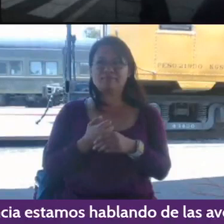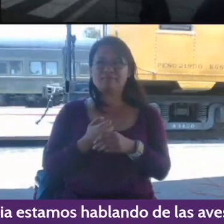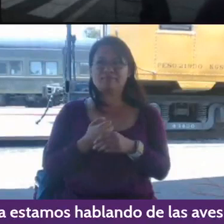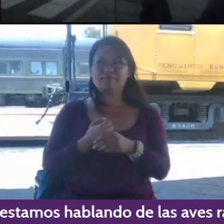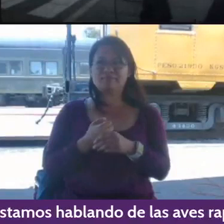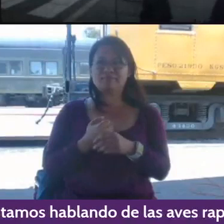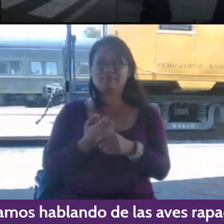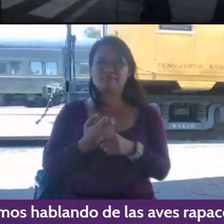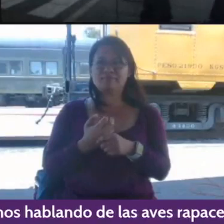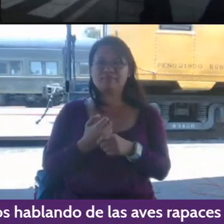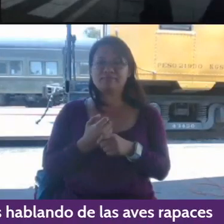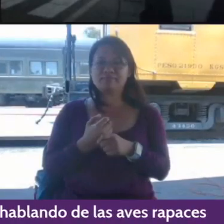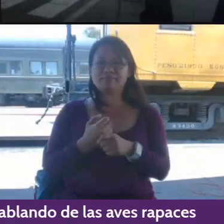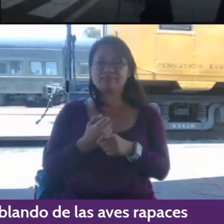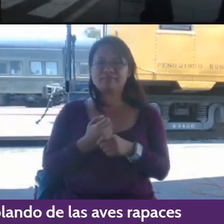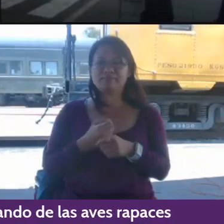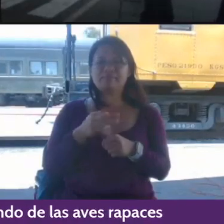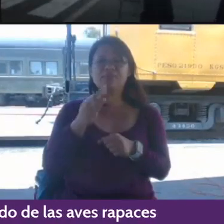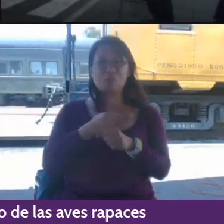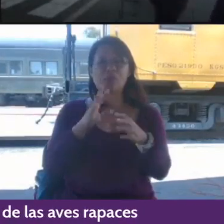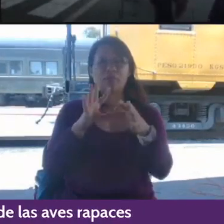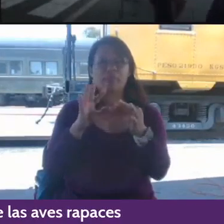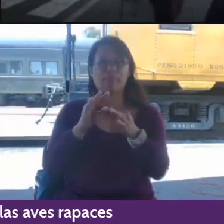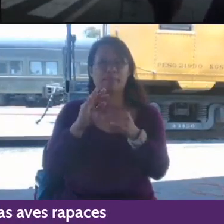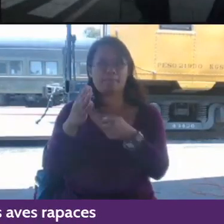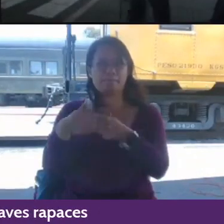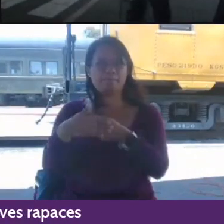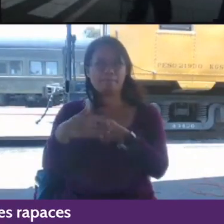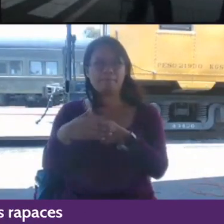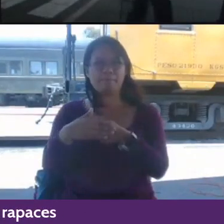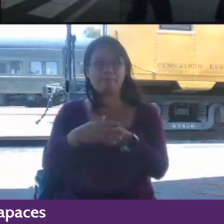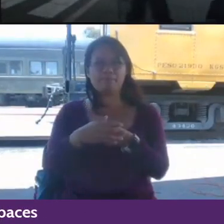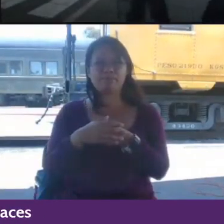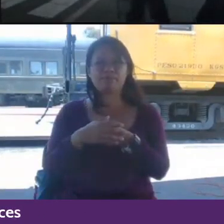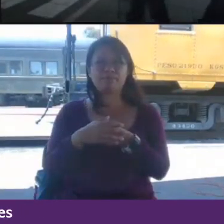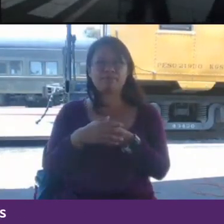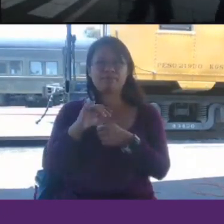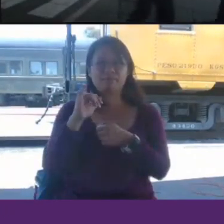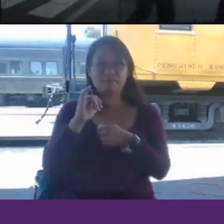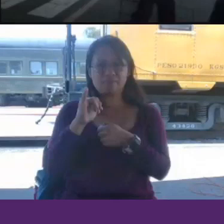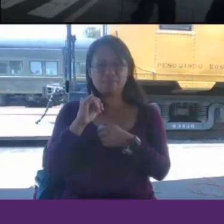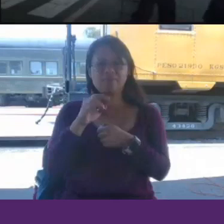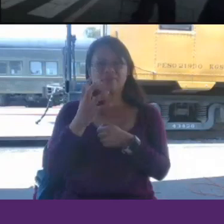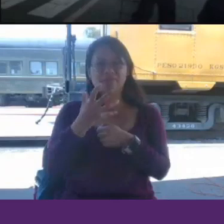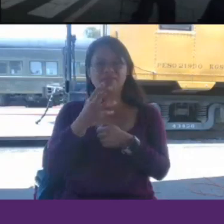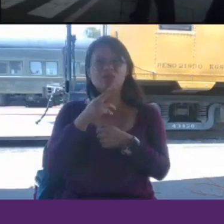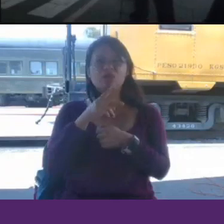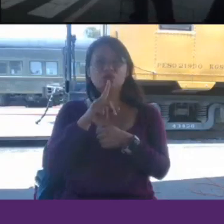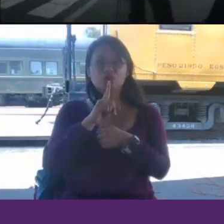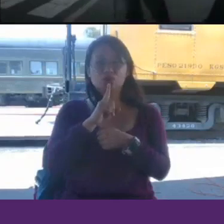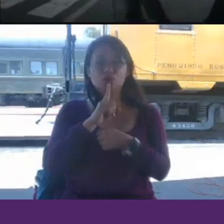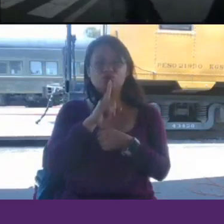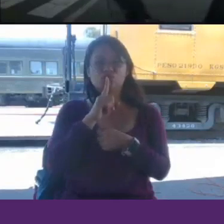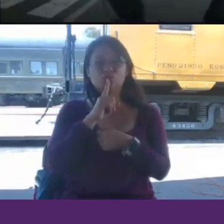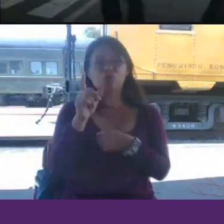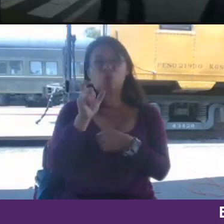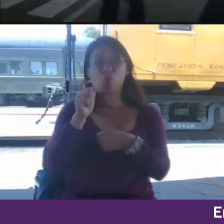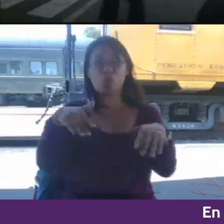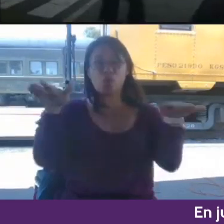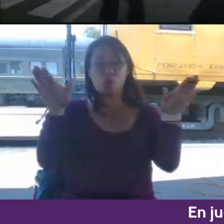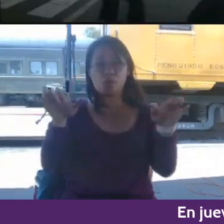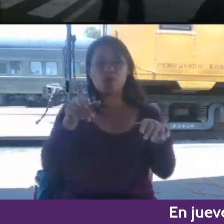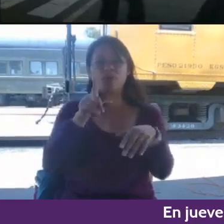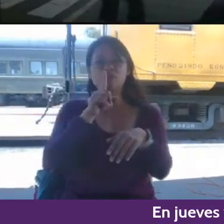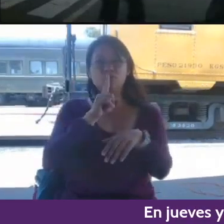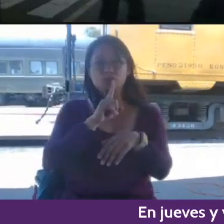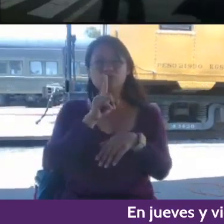Bueno, si no, ahorita lo sigo buscando y ahorita les muestro cómo hace la lechuza. Pero si uno de los ruidos que hace es shh, shh, mientras van volando, entonces sí hace